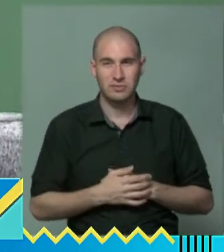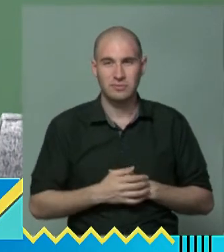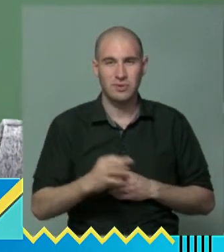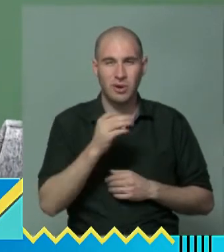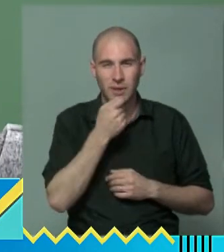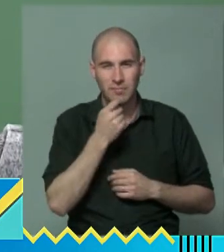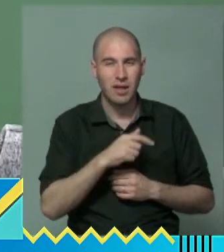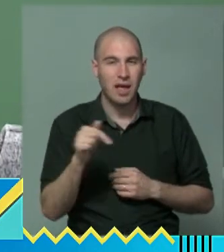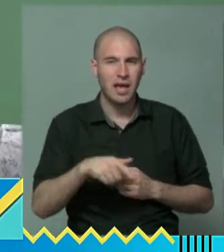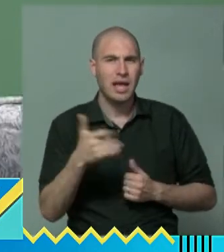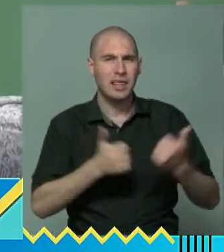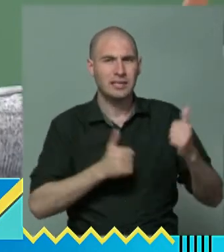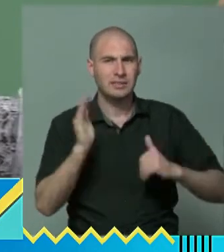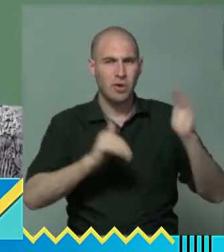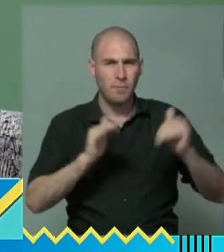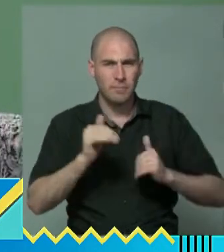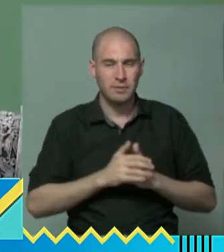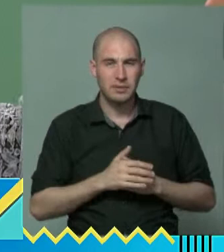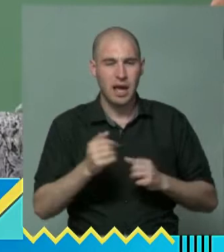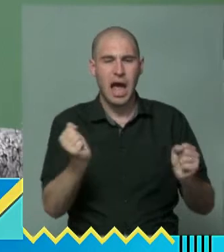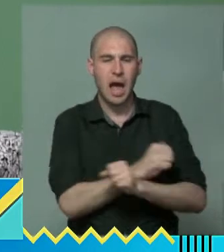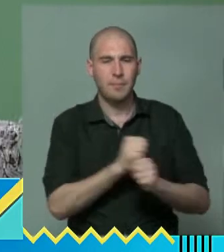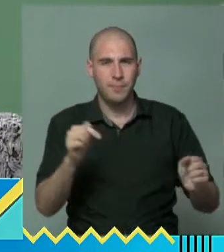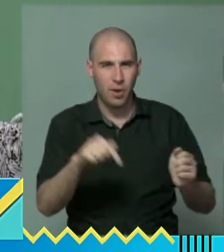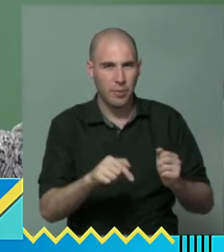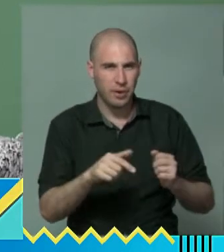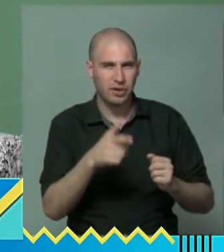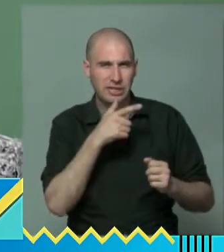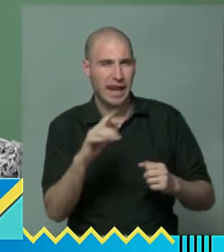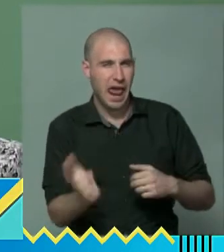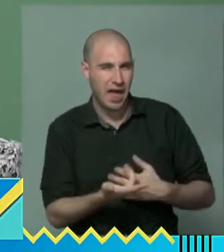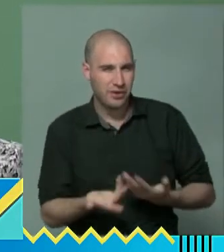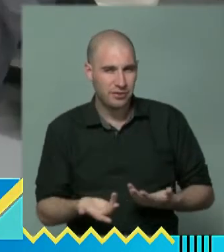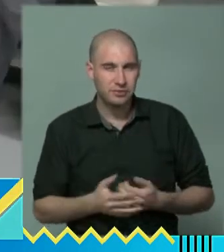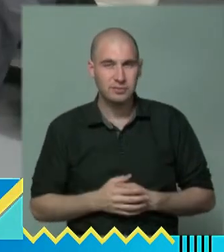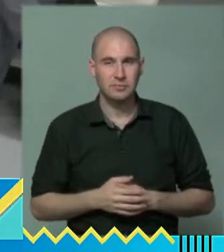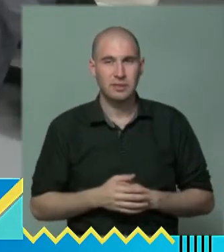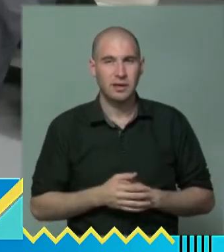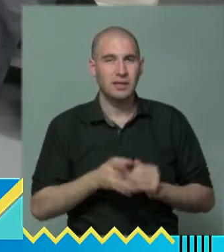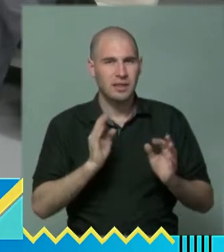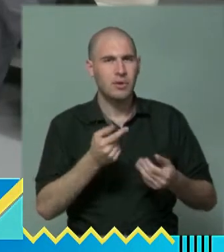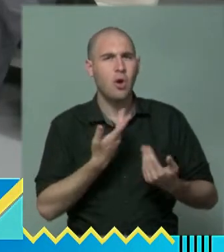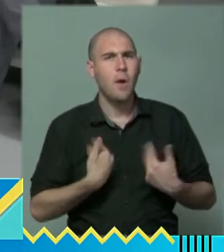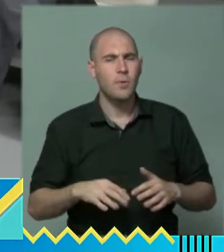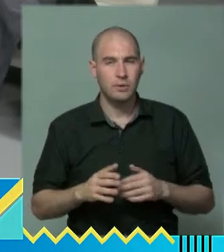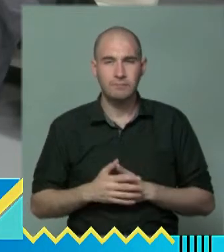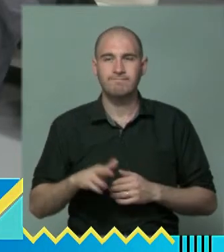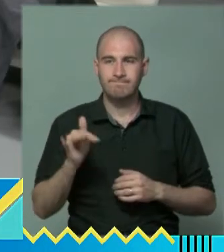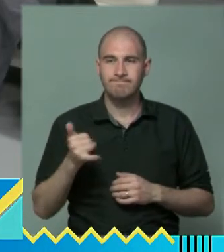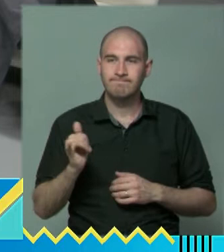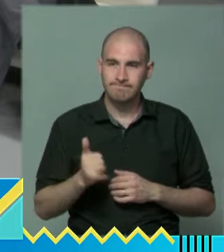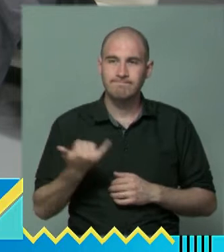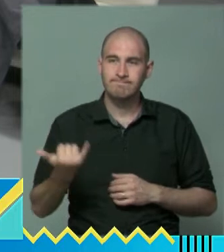la verdad que acá licitamos y lo que se aprobó me resulta extraño, para saber qué tan común es. Sí